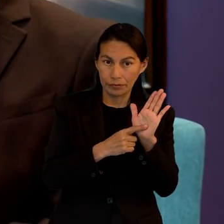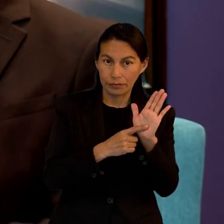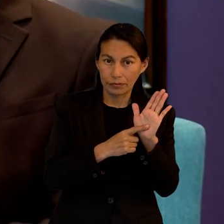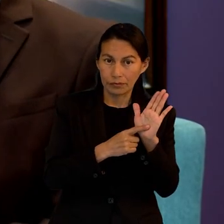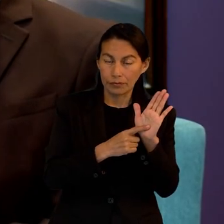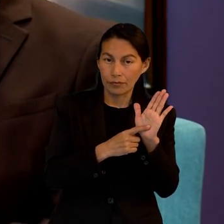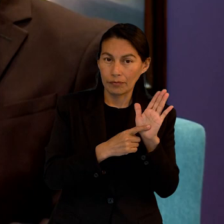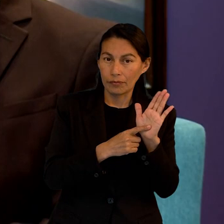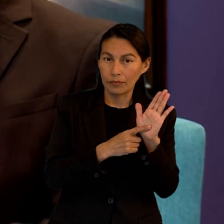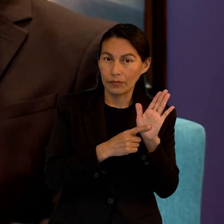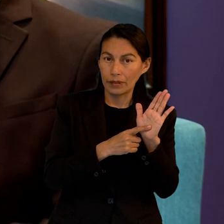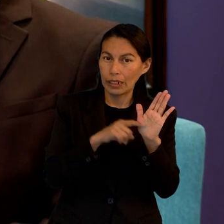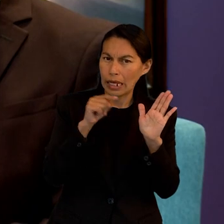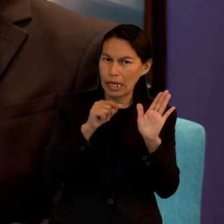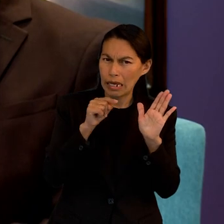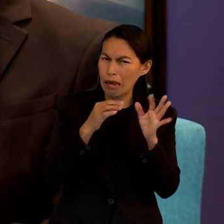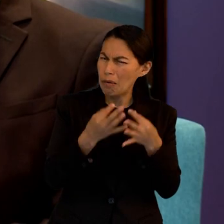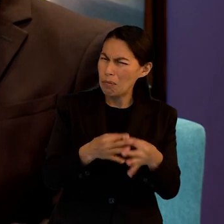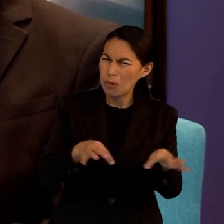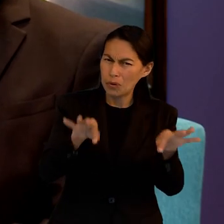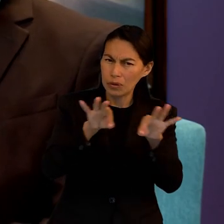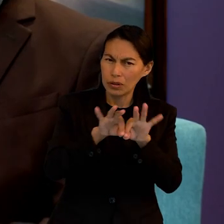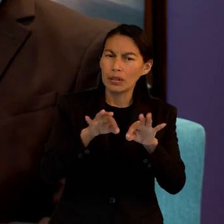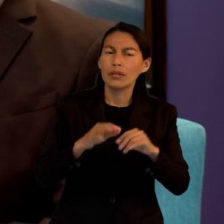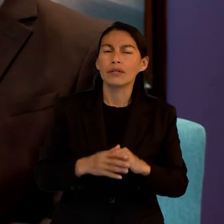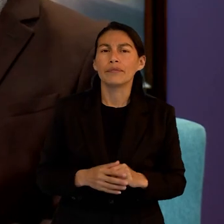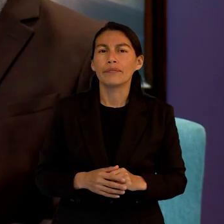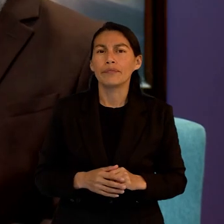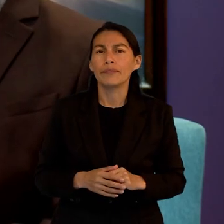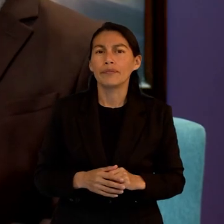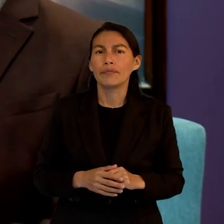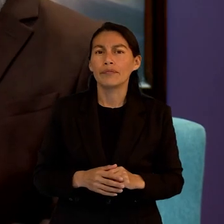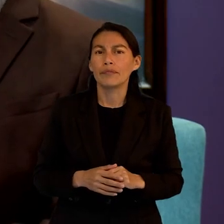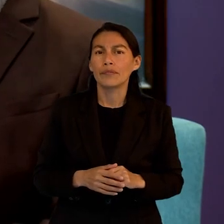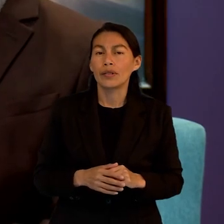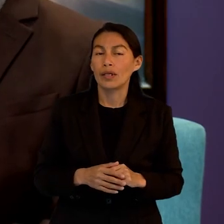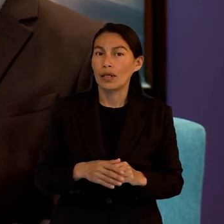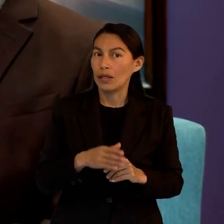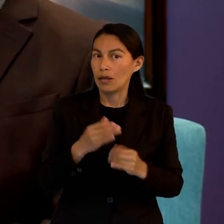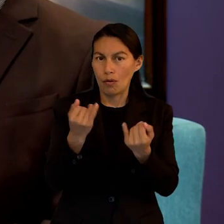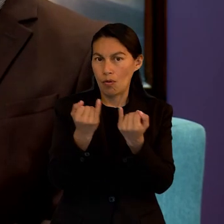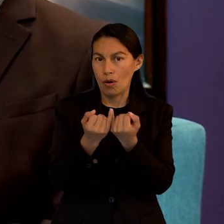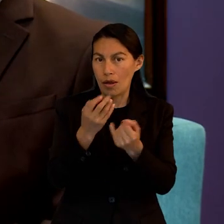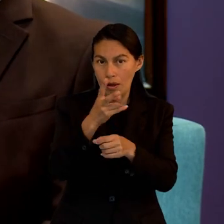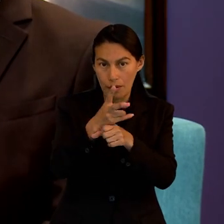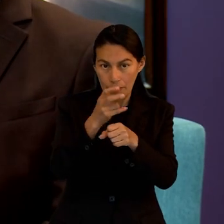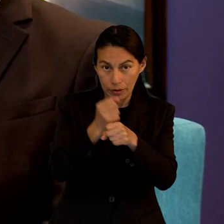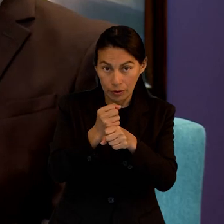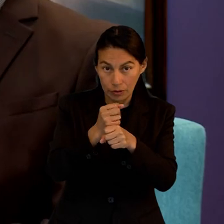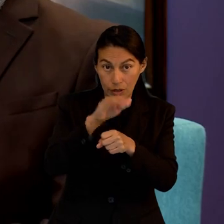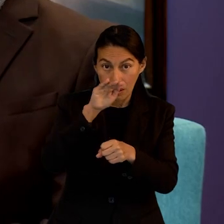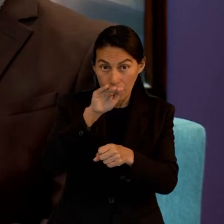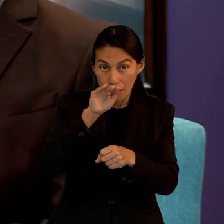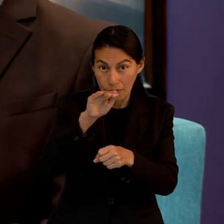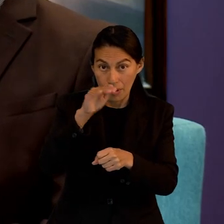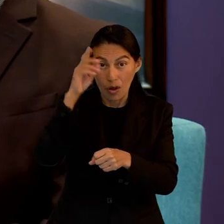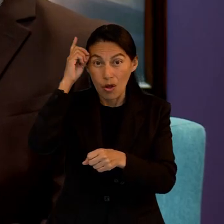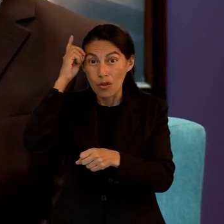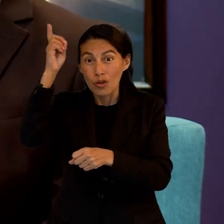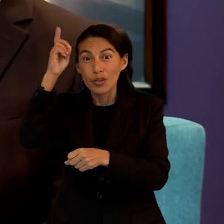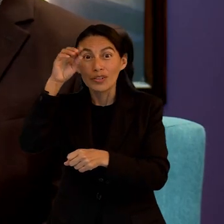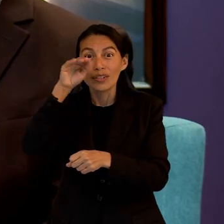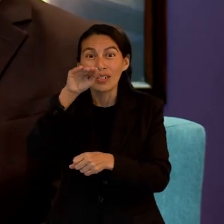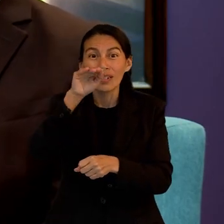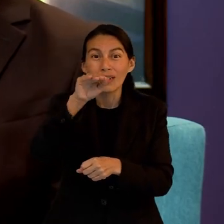nosotros hay un argumento muy importante que es a la vez una invitación que es un